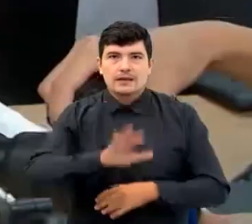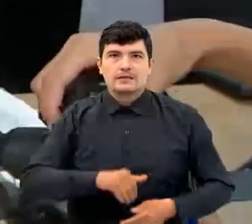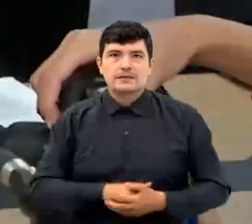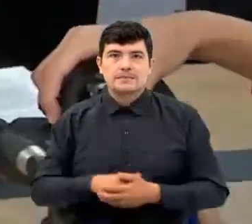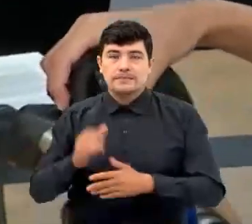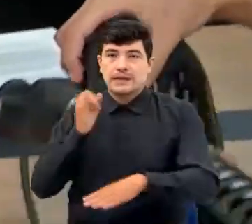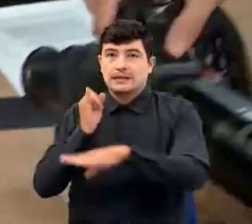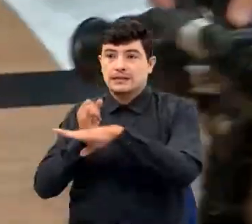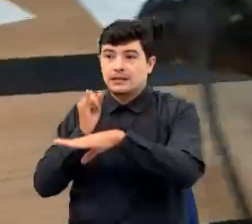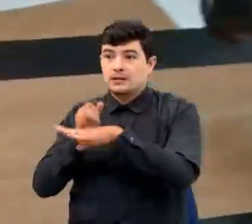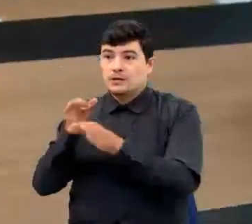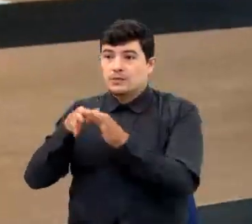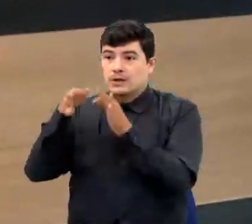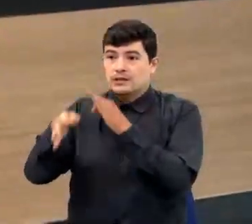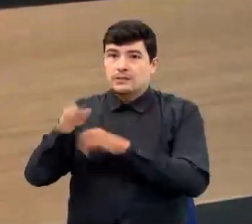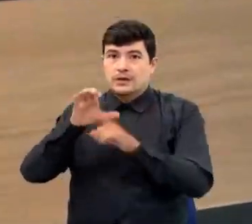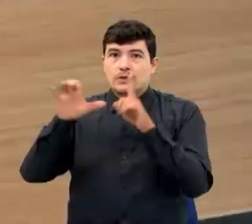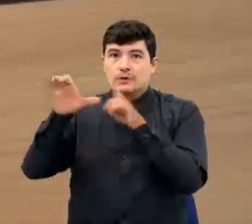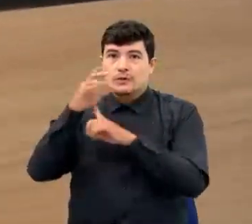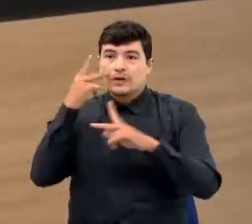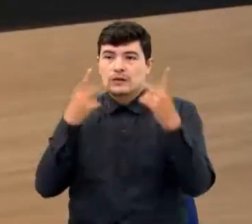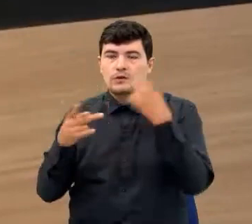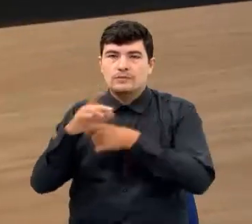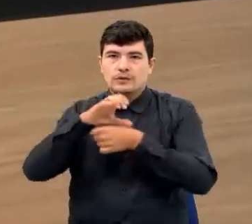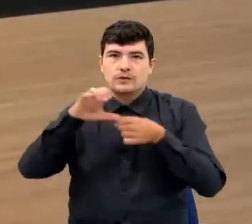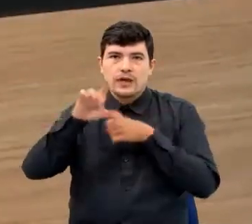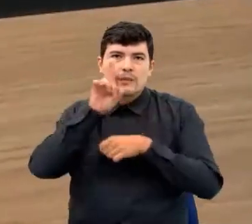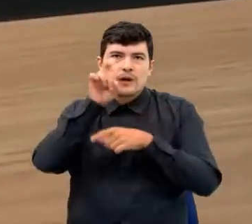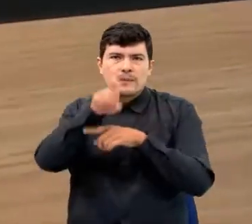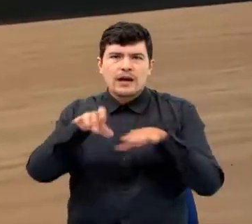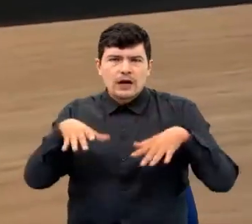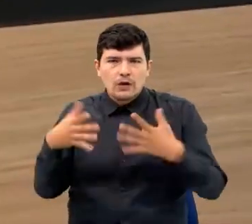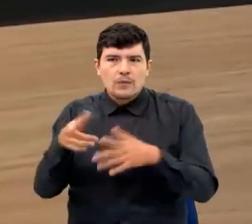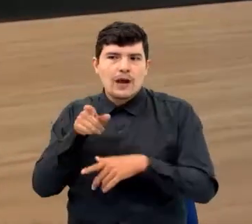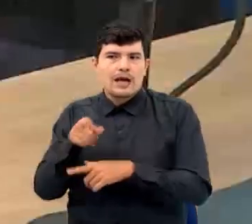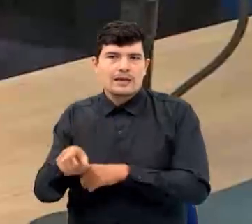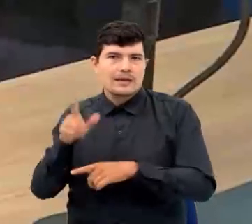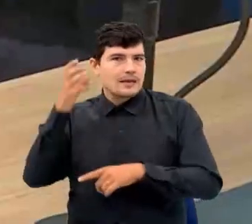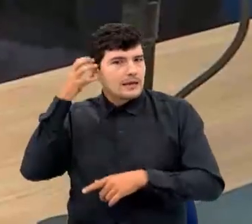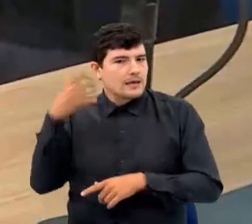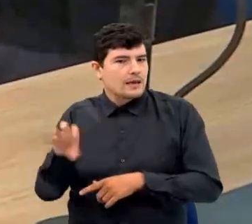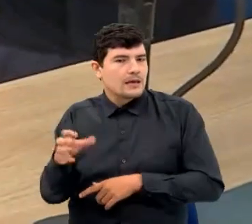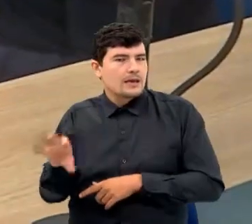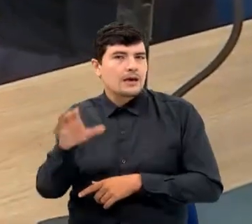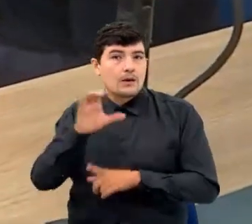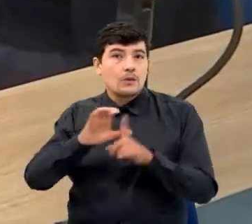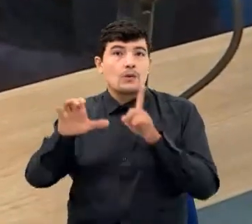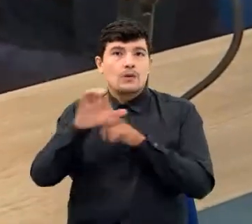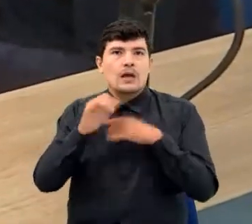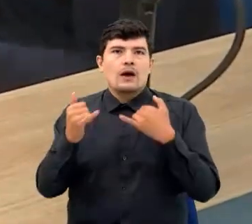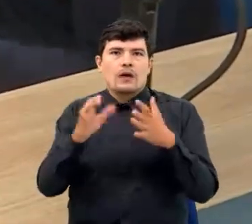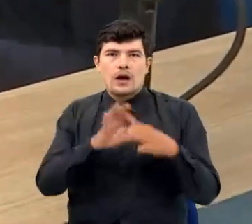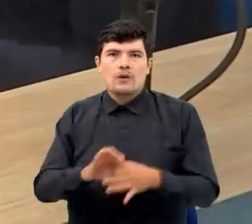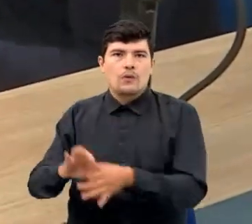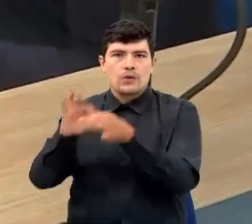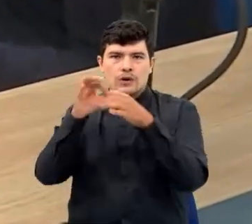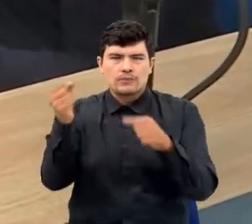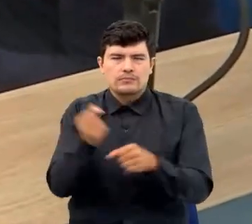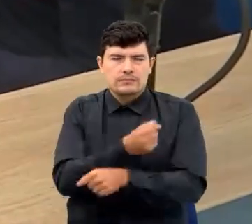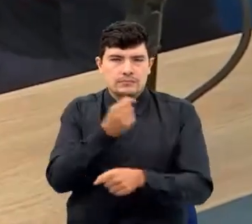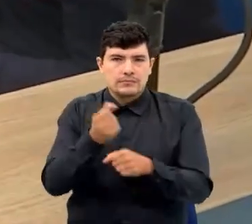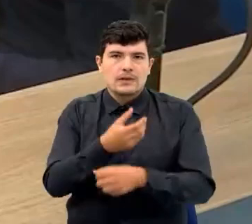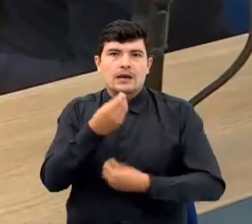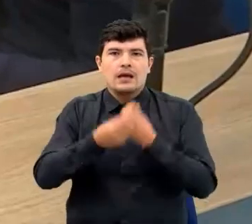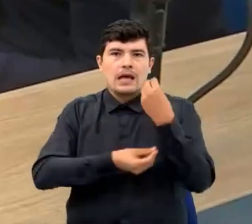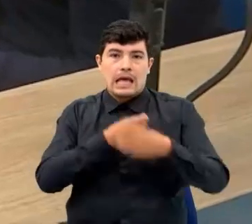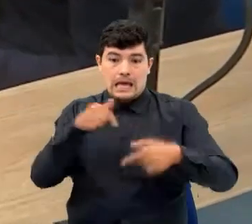Instituto Municipal de Cultura y Turismo de Bucaramanga, por medio de la emisora La Cultural, se unen a este gran trabajo que se viene realizando desde